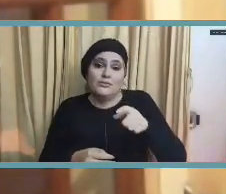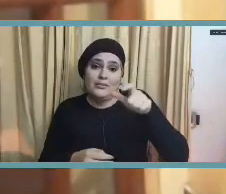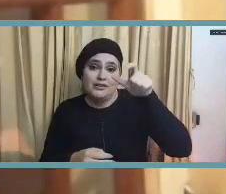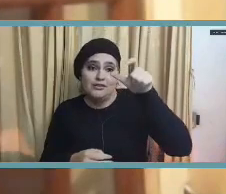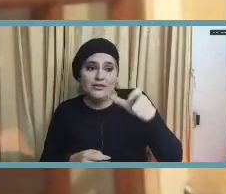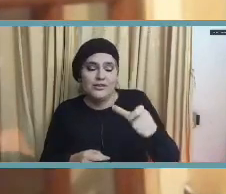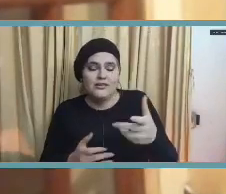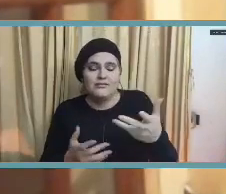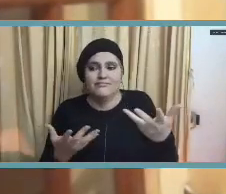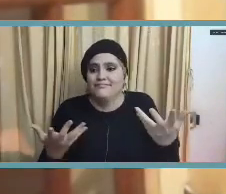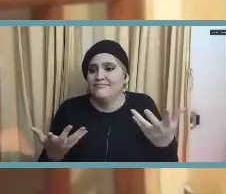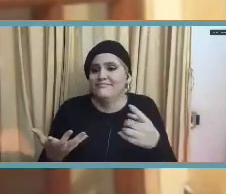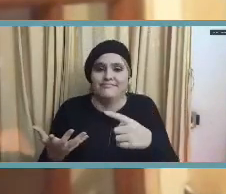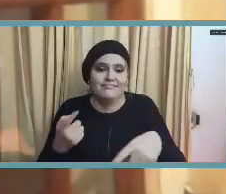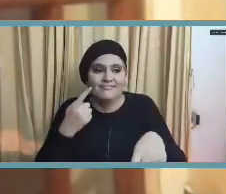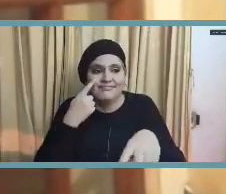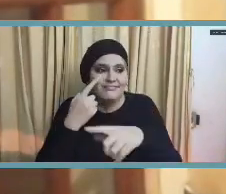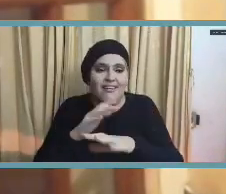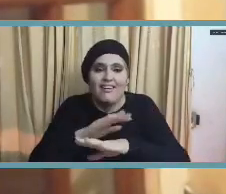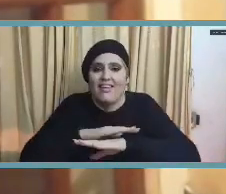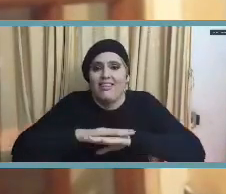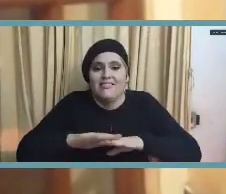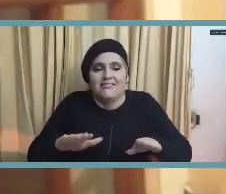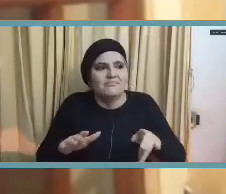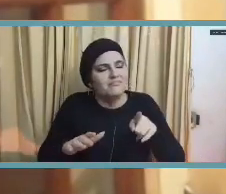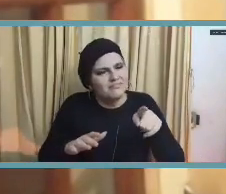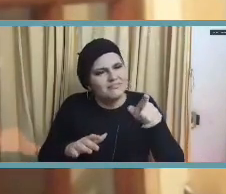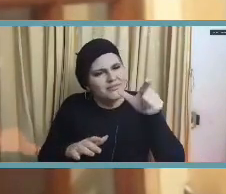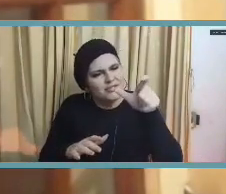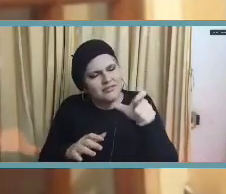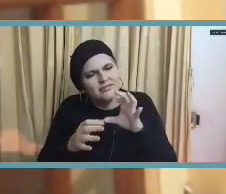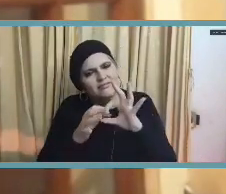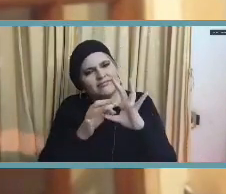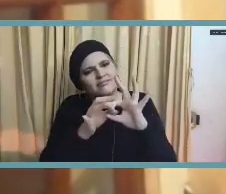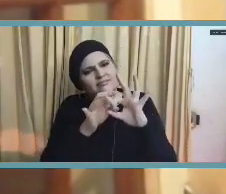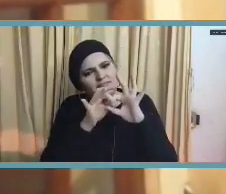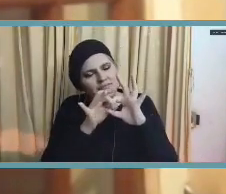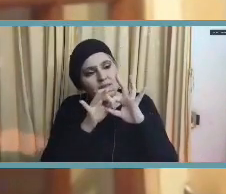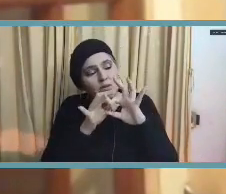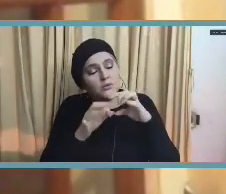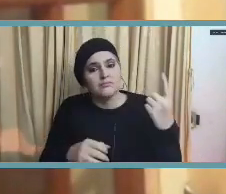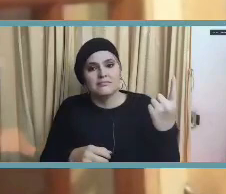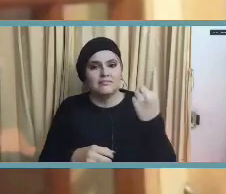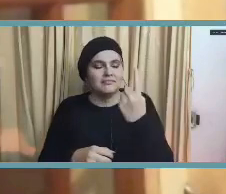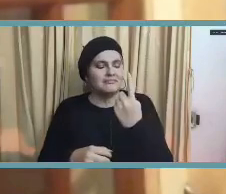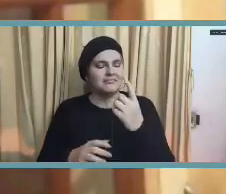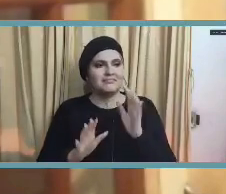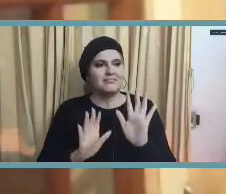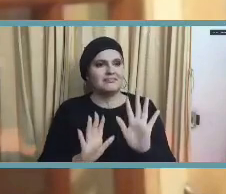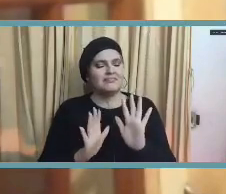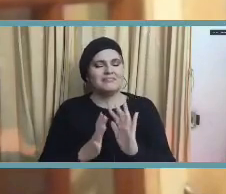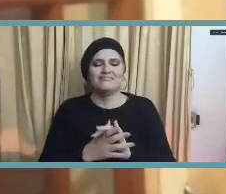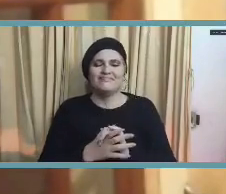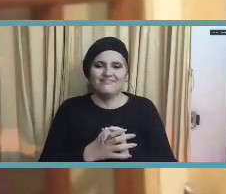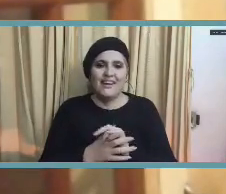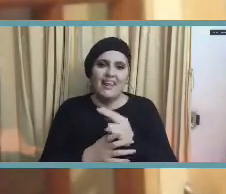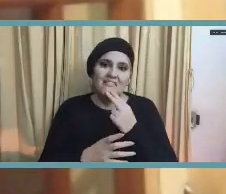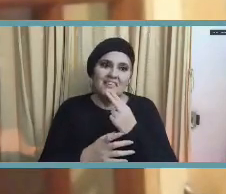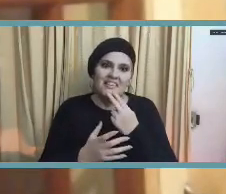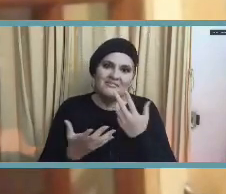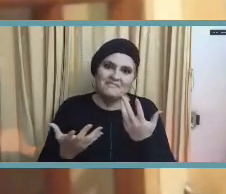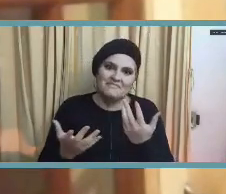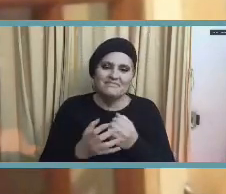sería posible. Muchas gracias por hacerte presente en nuestras vidas. Y gracias a mis